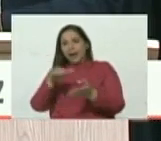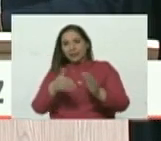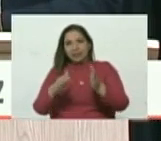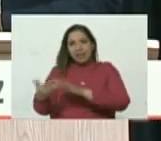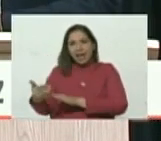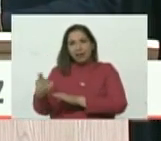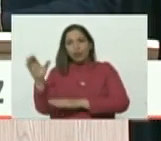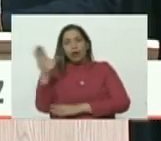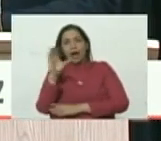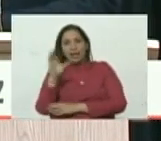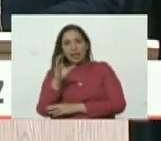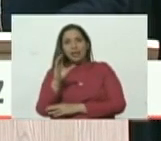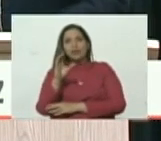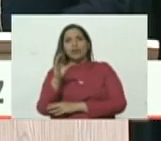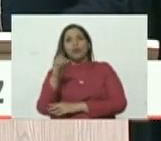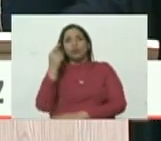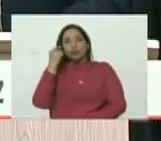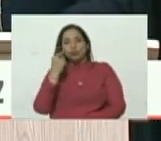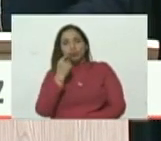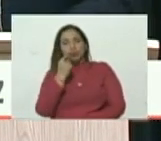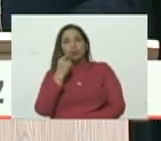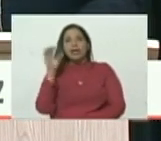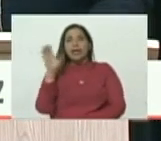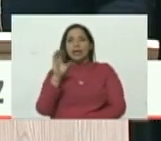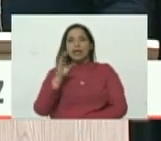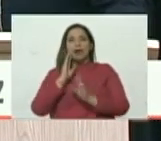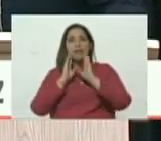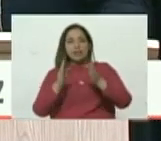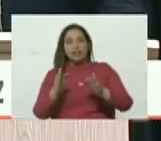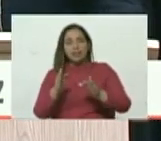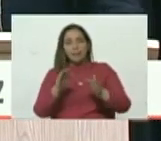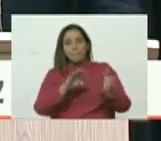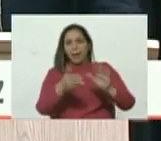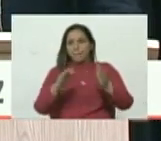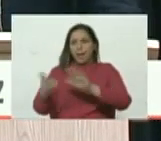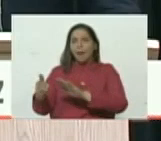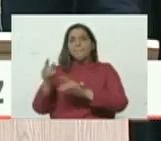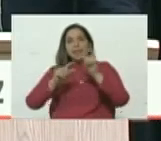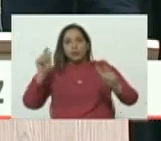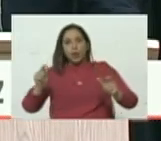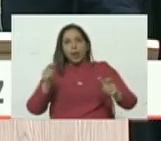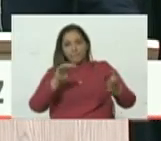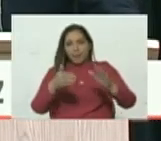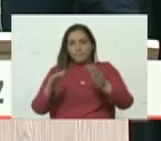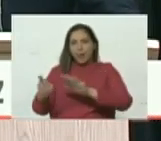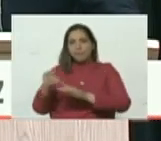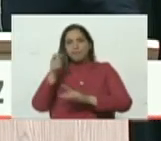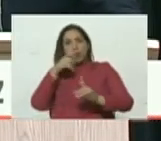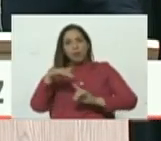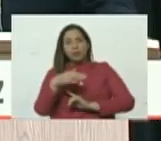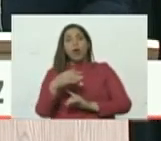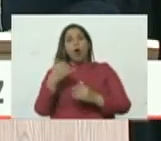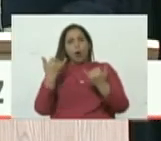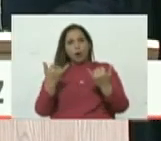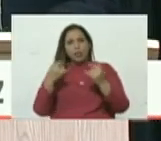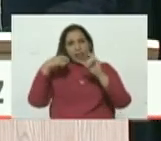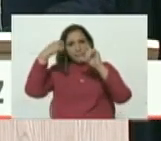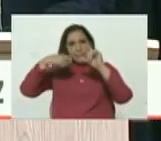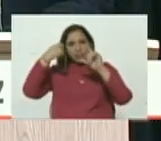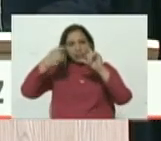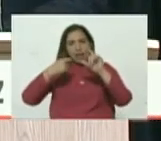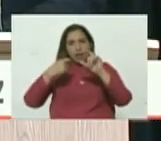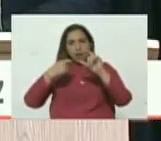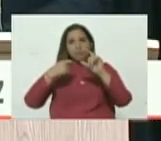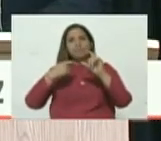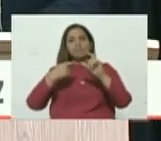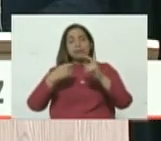la confesión de alias Camilo y la confesión de alias Cheo. Ahorita vamos a mostrar un video que tiene un